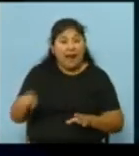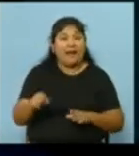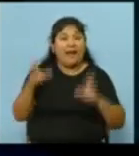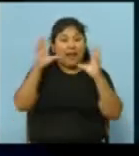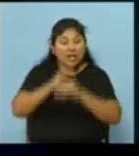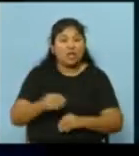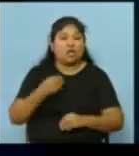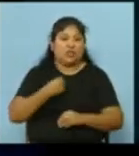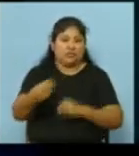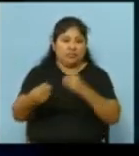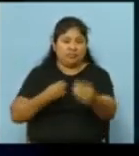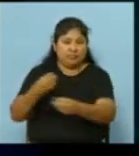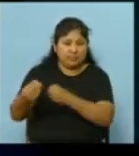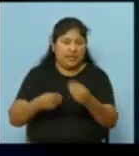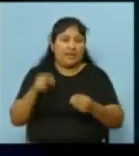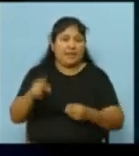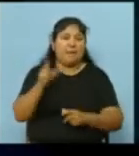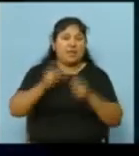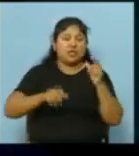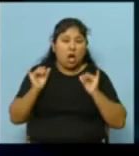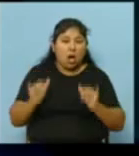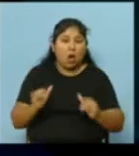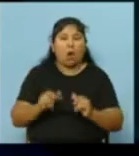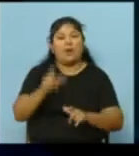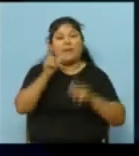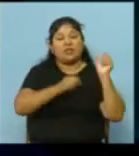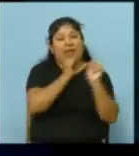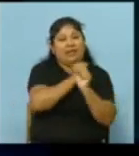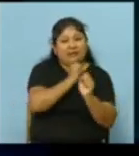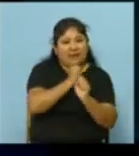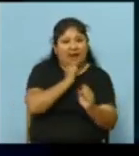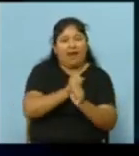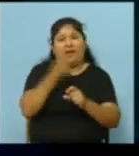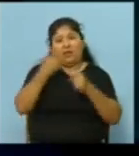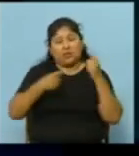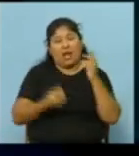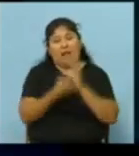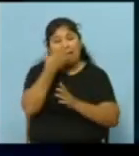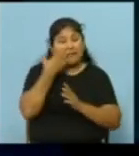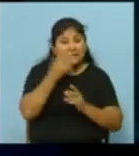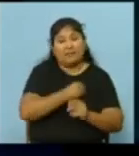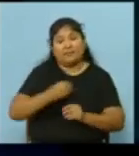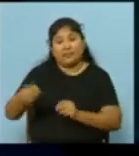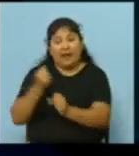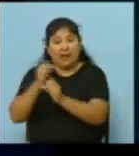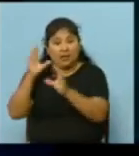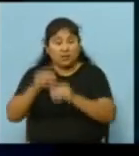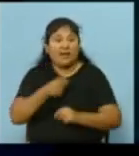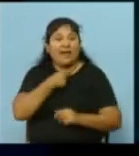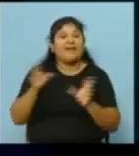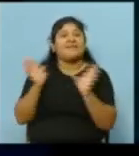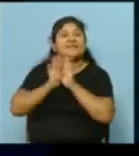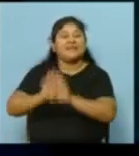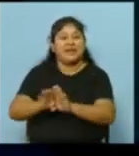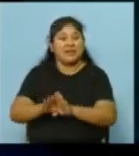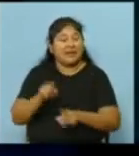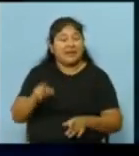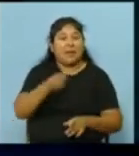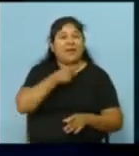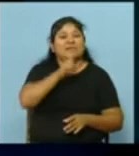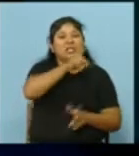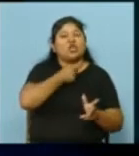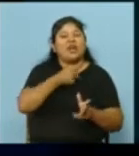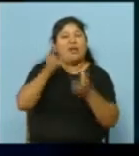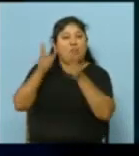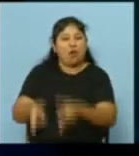doble esfuerzo para poder estudiar costeándose los estudios con su trabajo bueno ni siquiera eso quieren permitirle a la juventud entonces